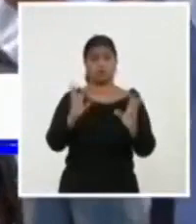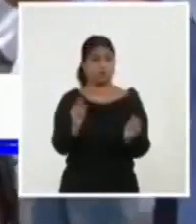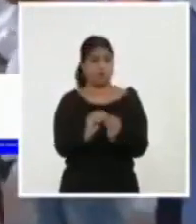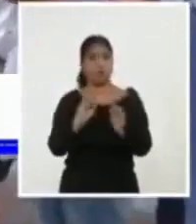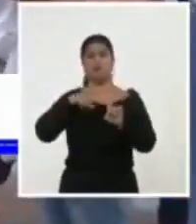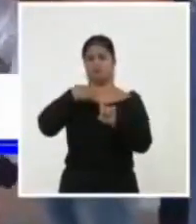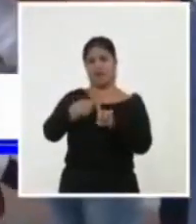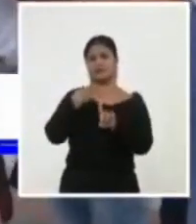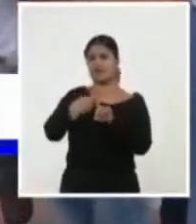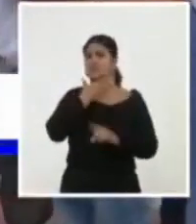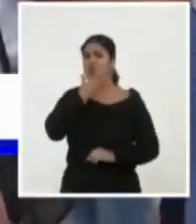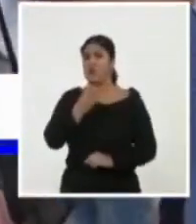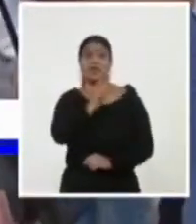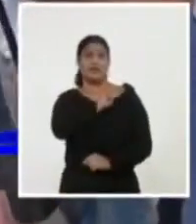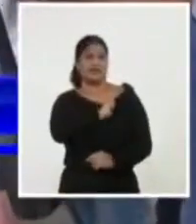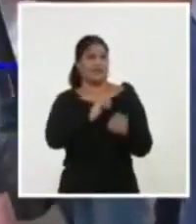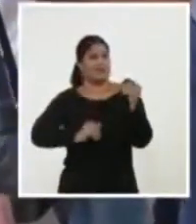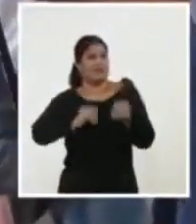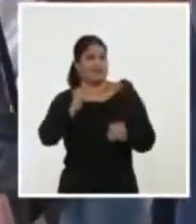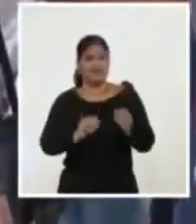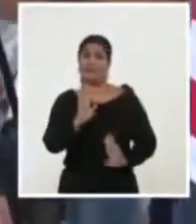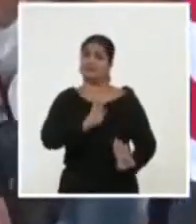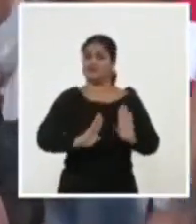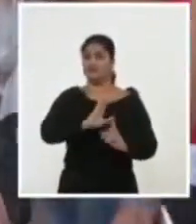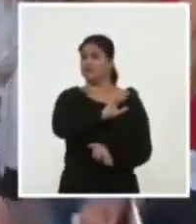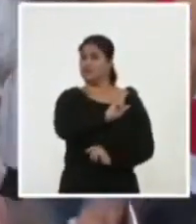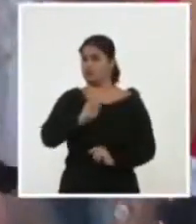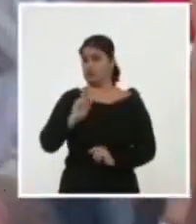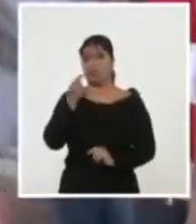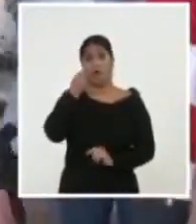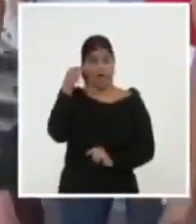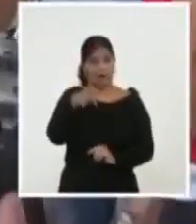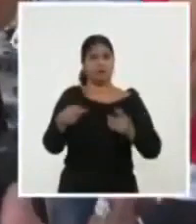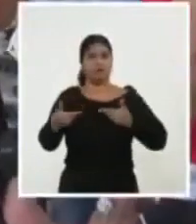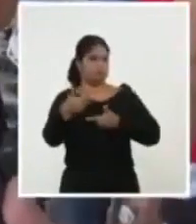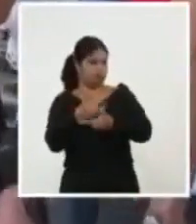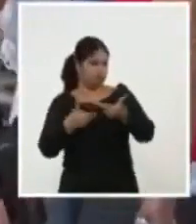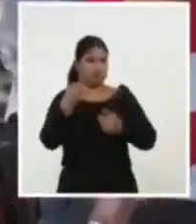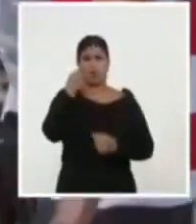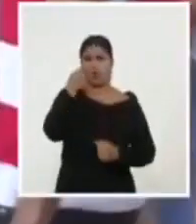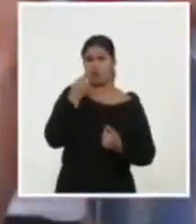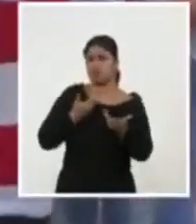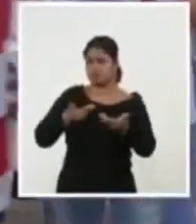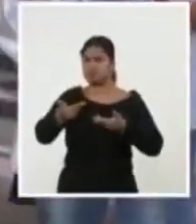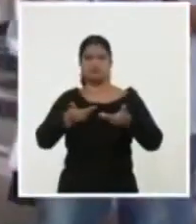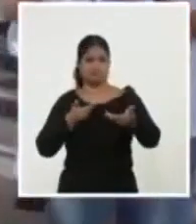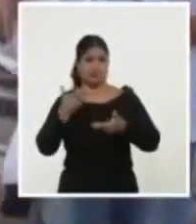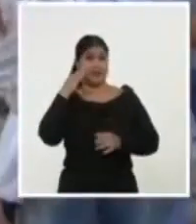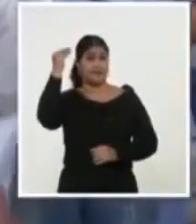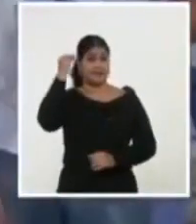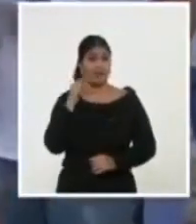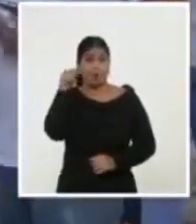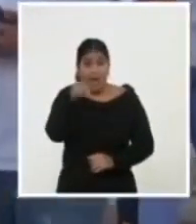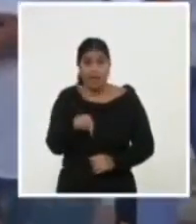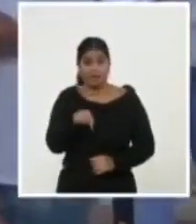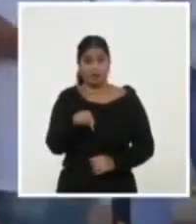nosotros mismos salimos unos en defensa de los otros y hemos ido conociéndonos y así mismo articulándonos hasta que llegó el punto que dijimos: esto tiene que salir de redes, esto